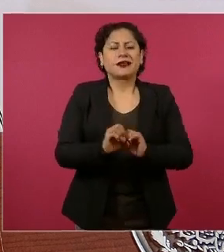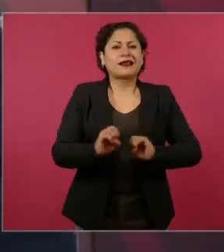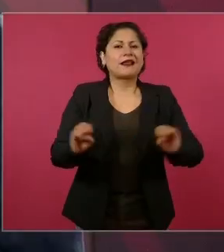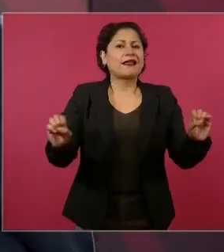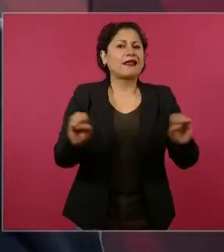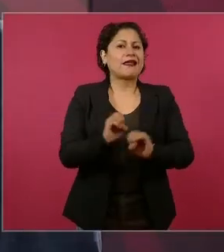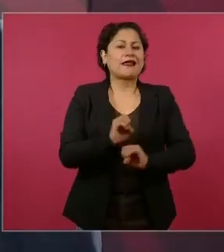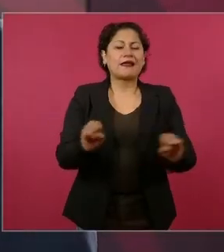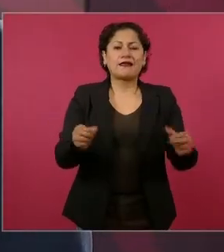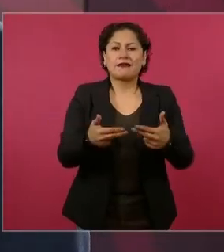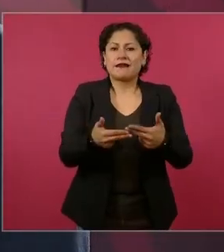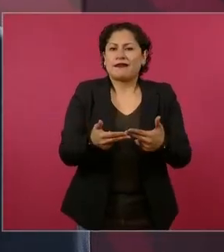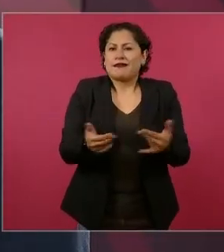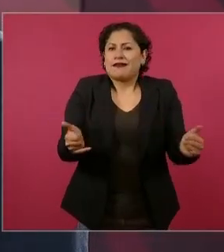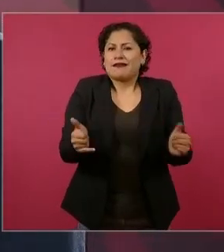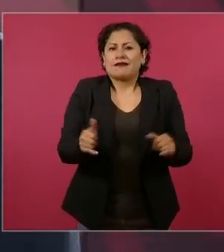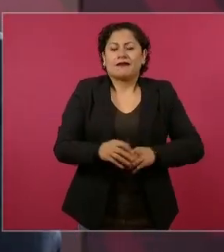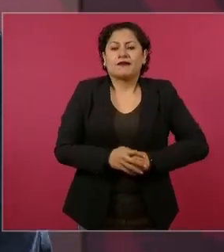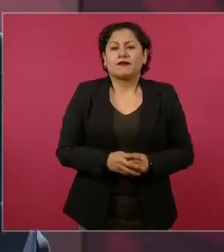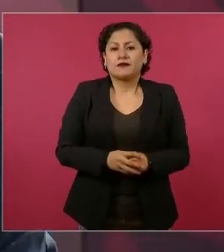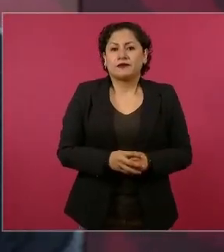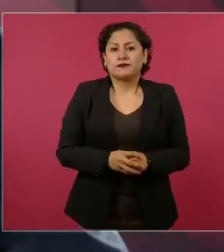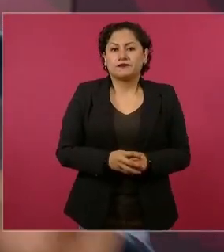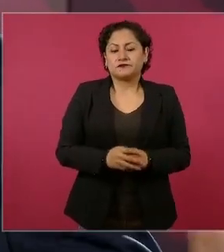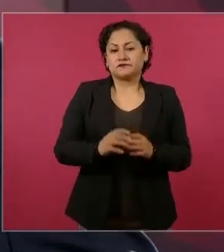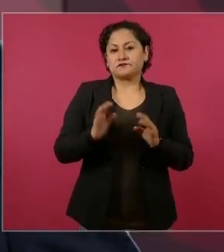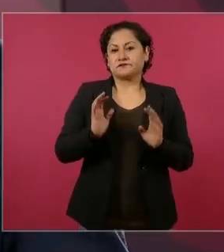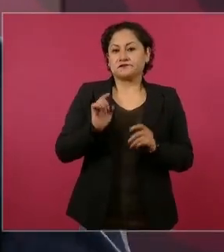A nadie, que Loret